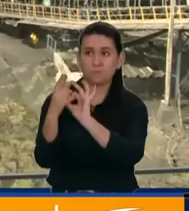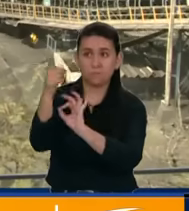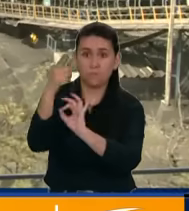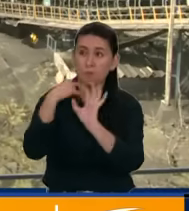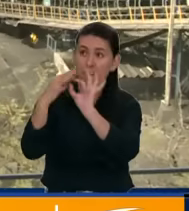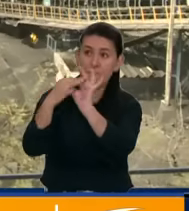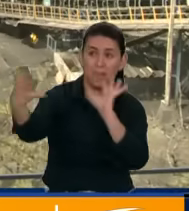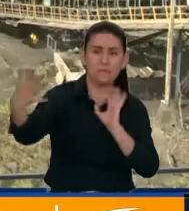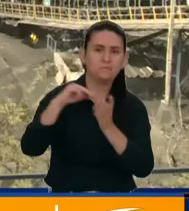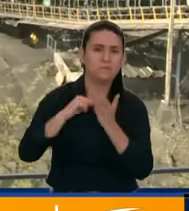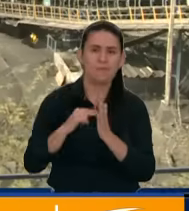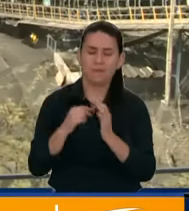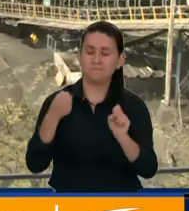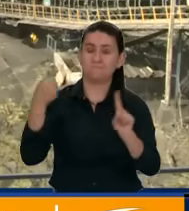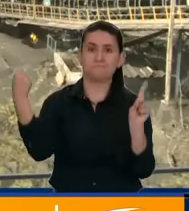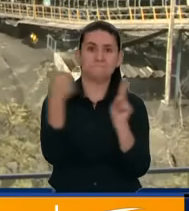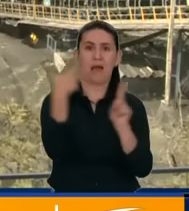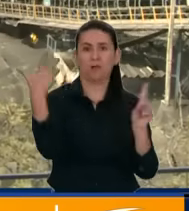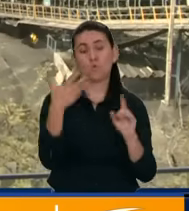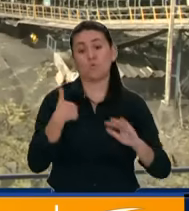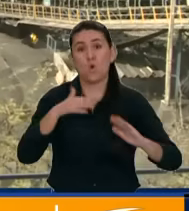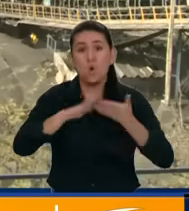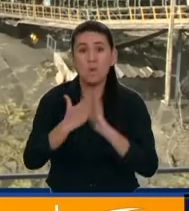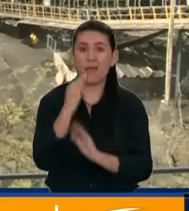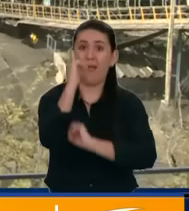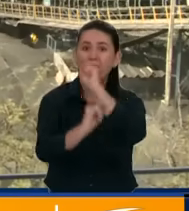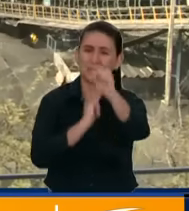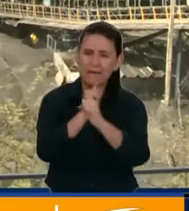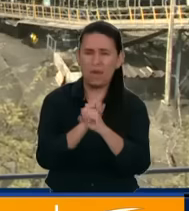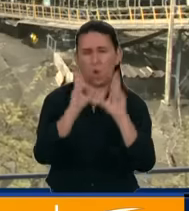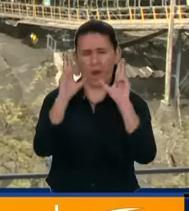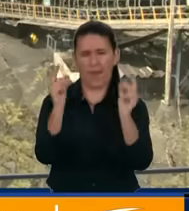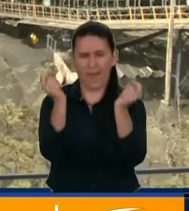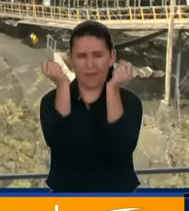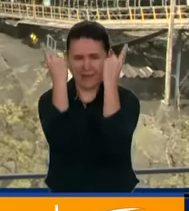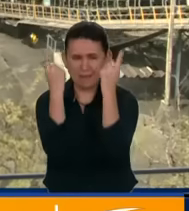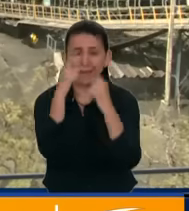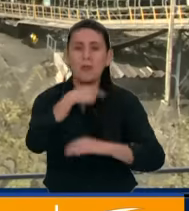que tanto Israel como la comunidad internacional entienda que el canciller se